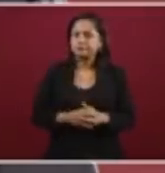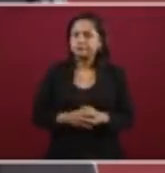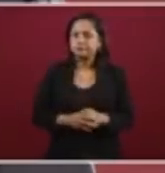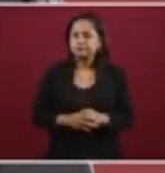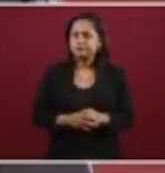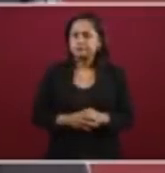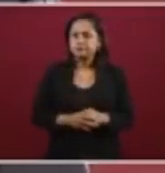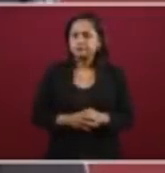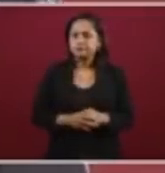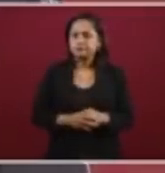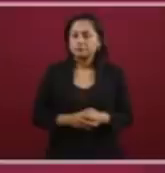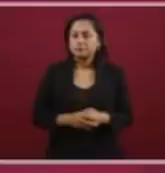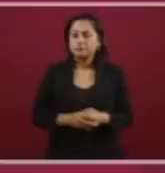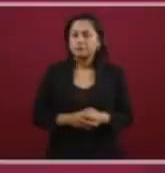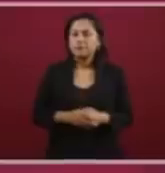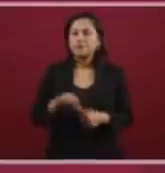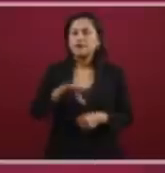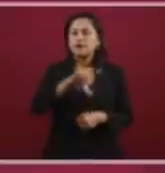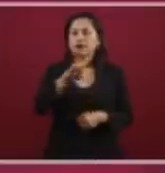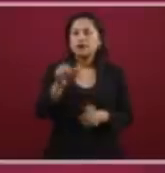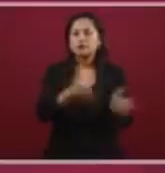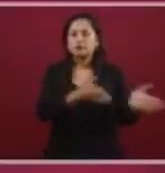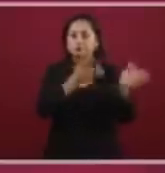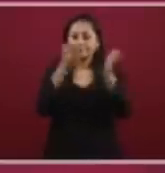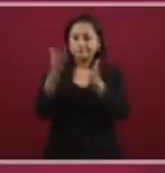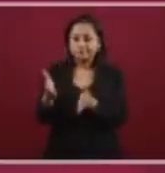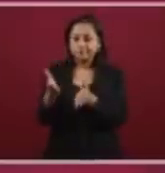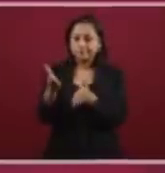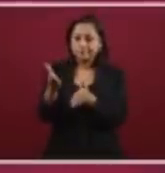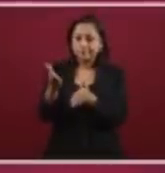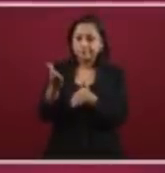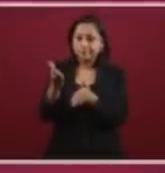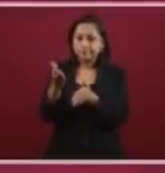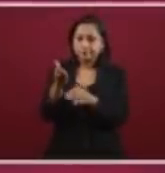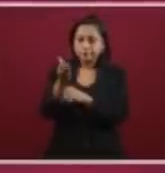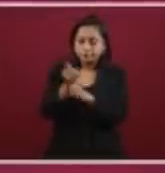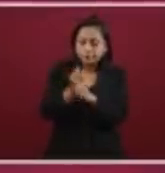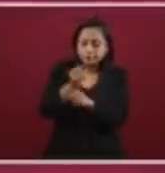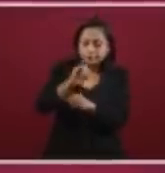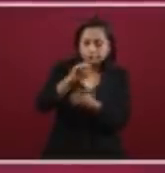luego pasa a la procuraduría fiscal